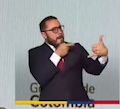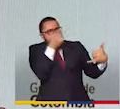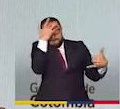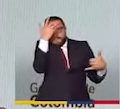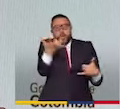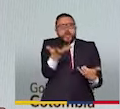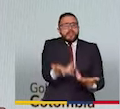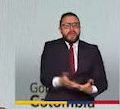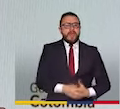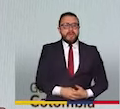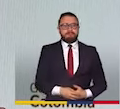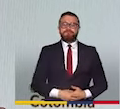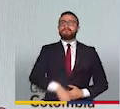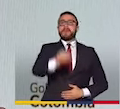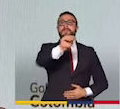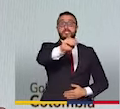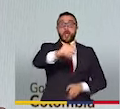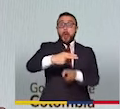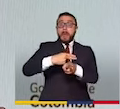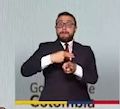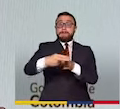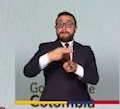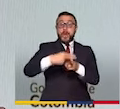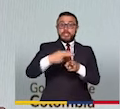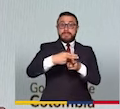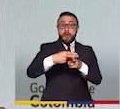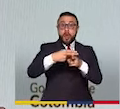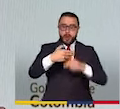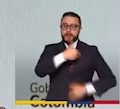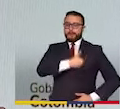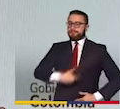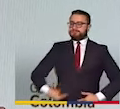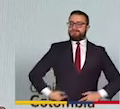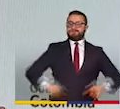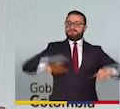Hay un golpe en camino, financiado por la mafia